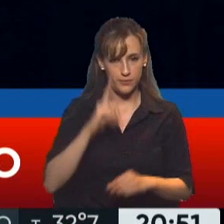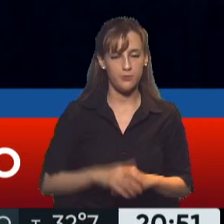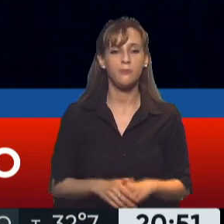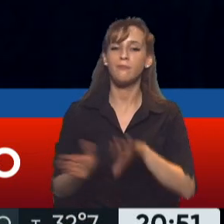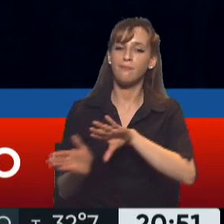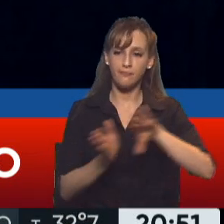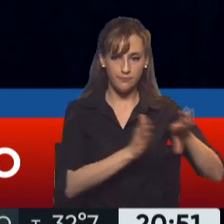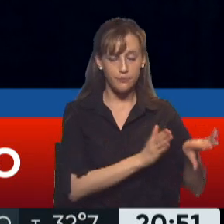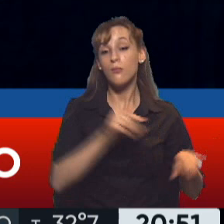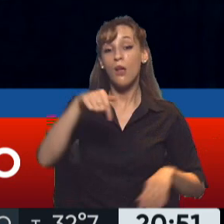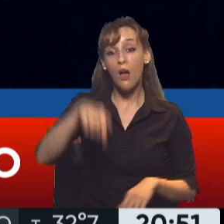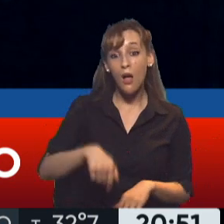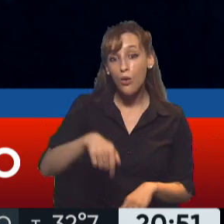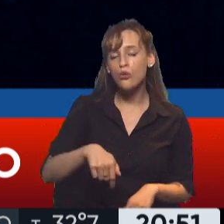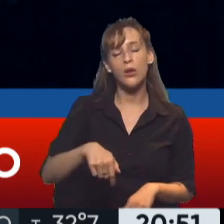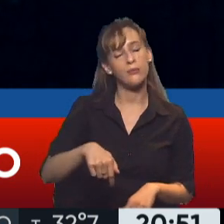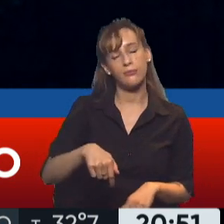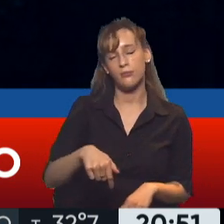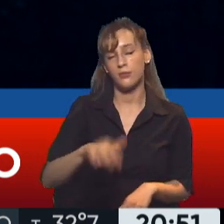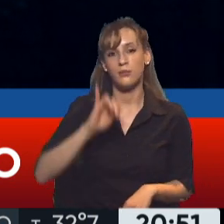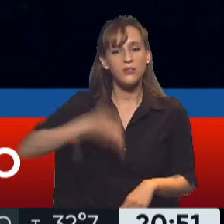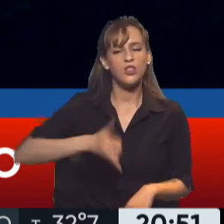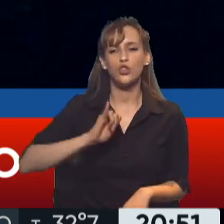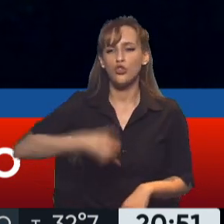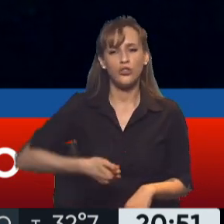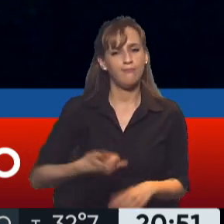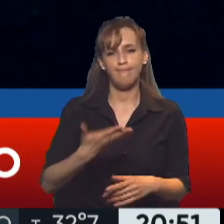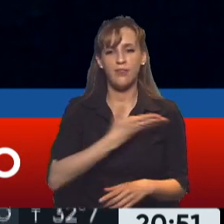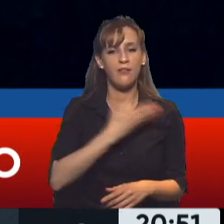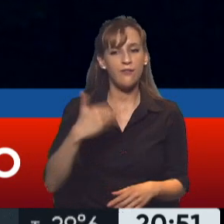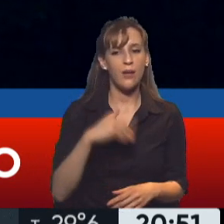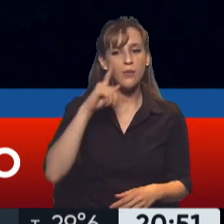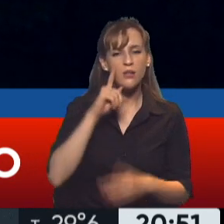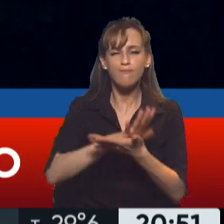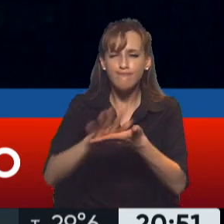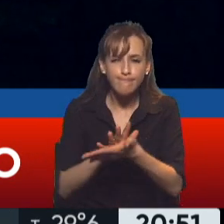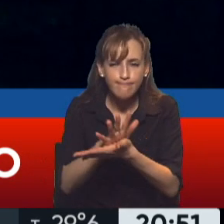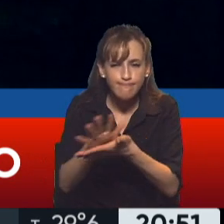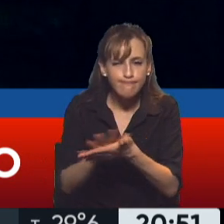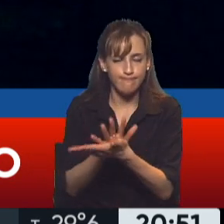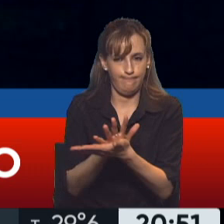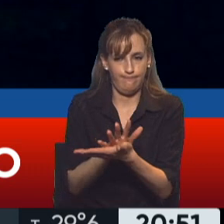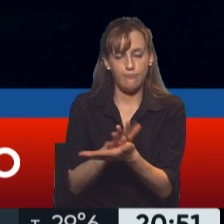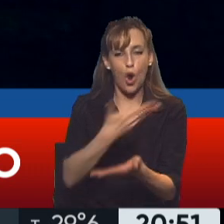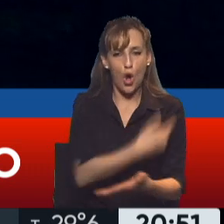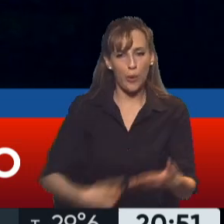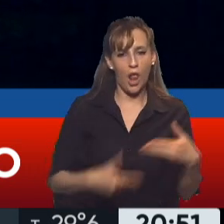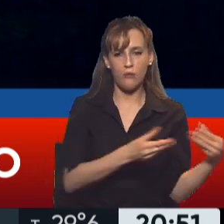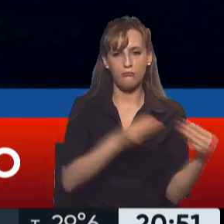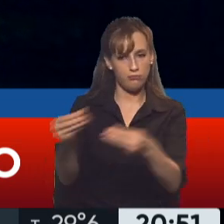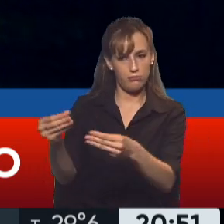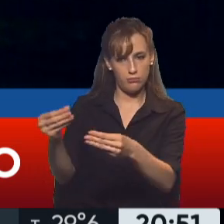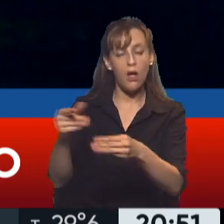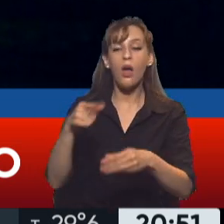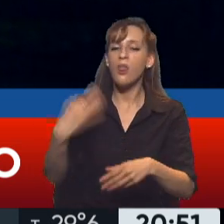inmediato hay que resolver el acuerdo con el Fondo que presente el gobierno. va a haber que trabajar sobre